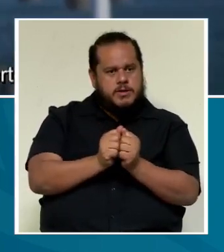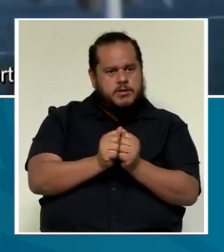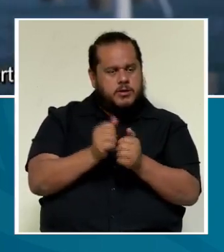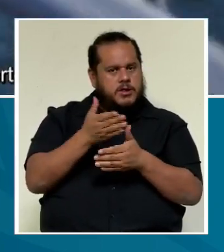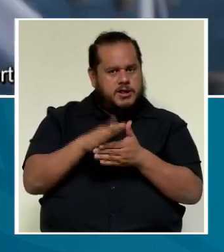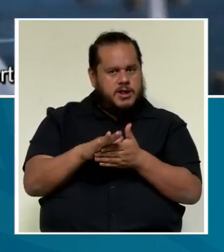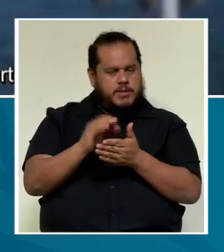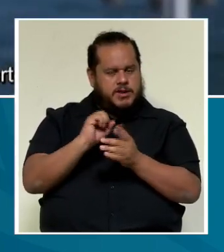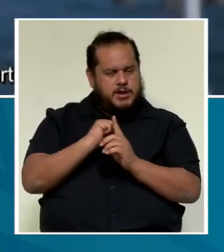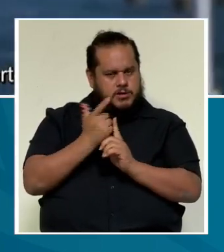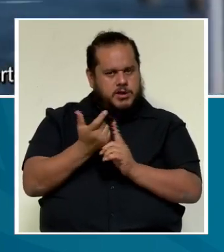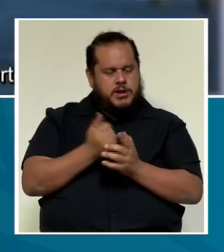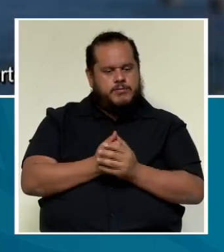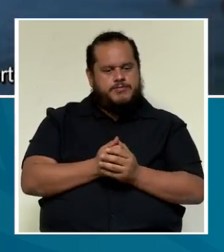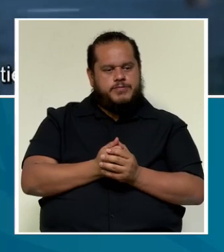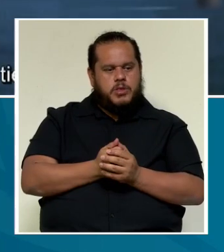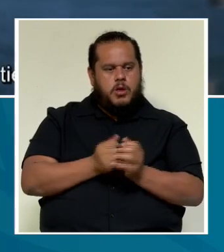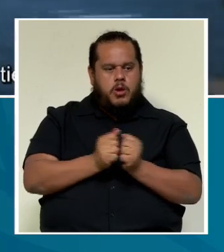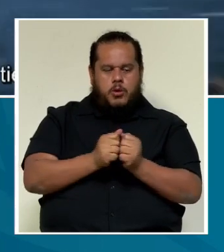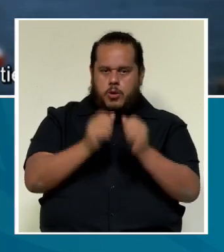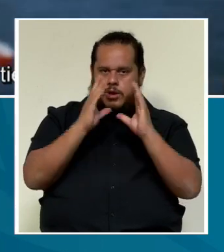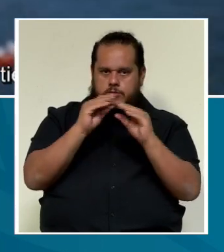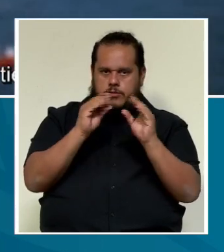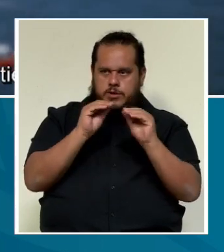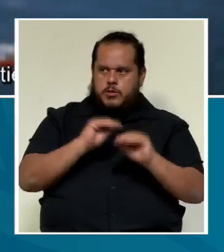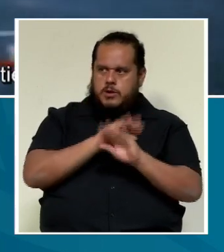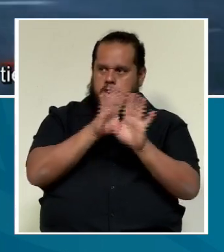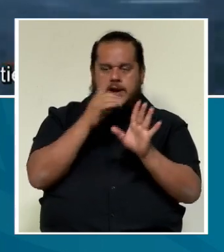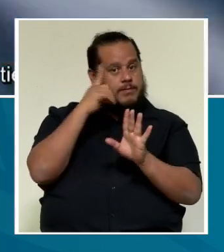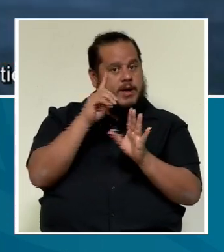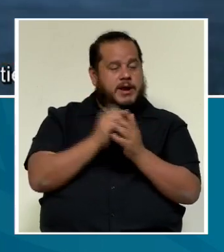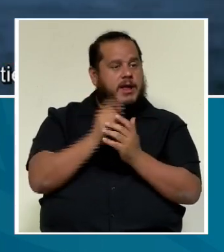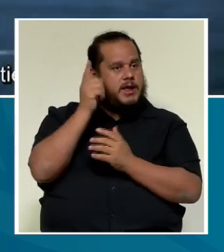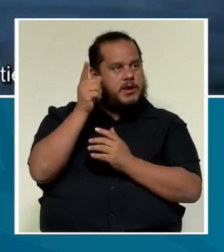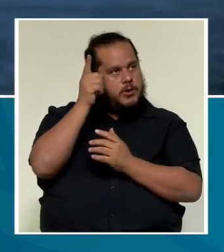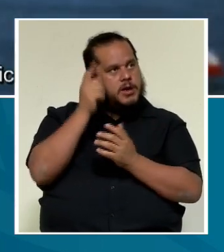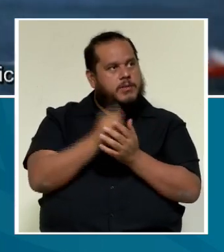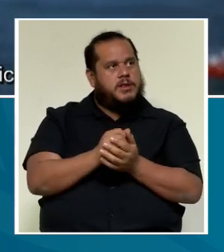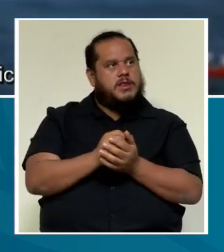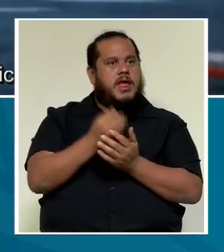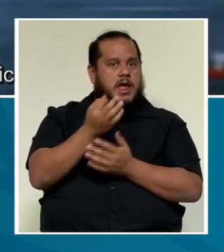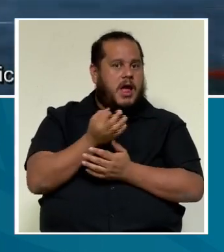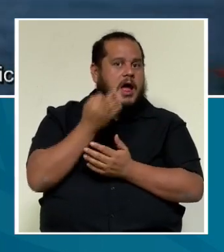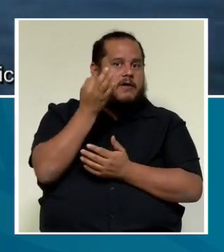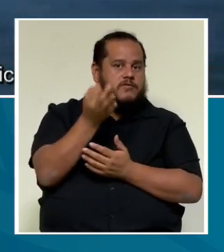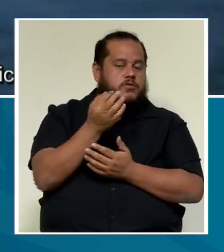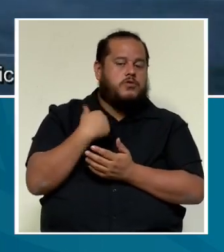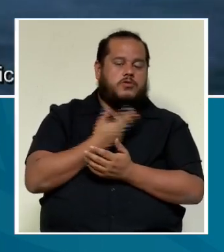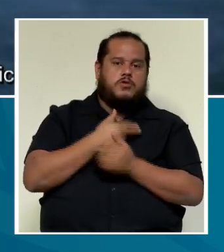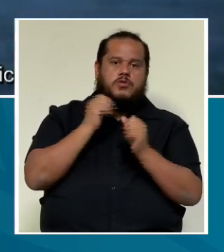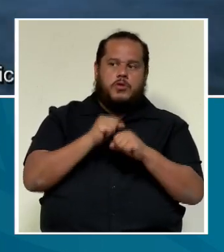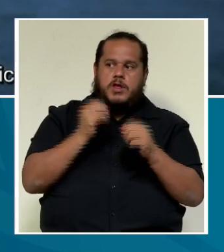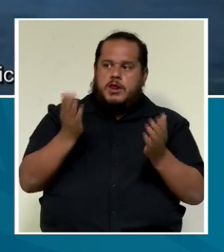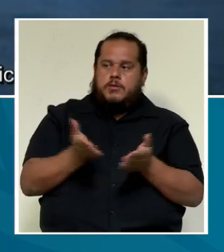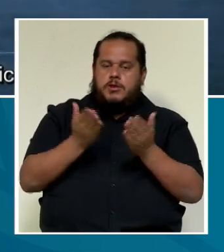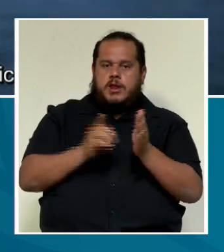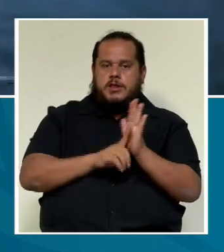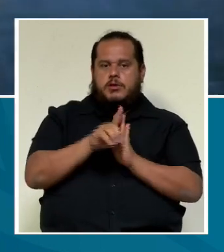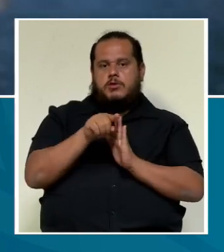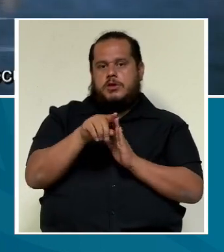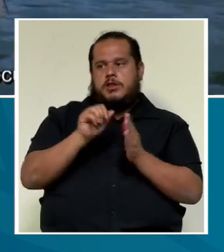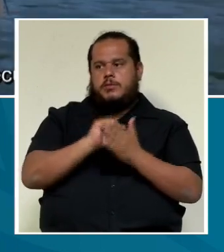parte social con información clara y oportuna para eventualmente a futuro poder impulsar el desarrollo de estos proyectos